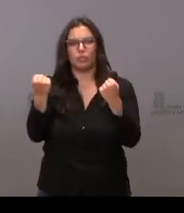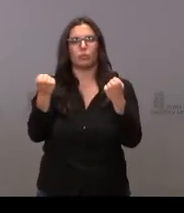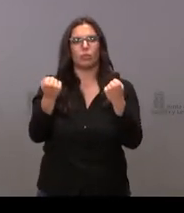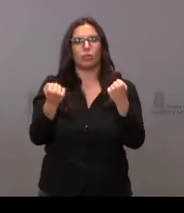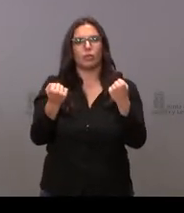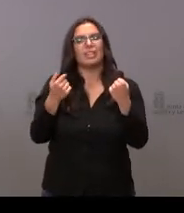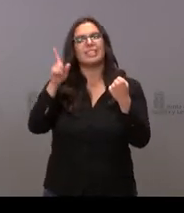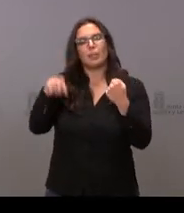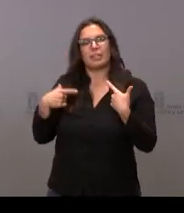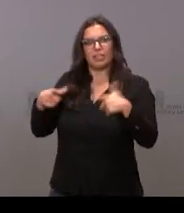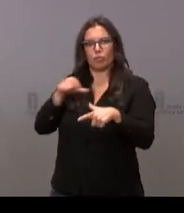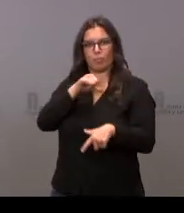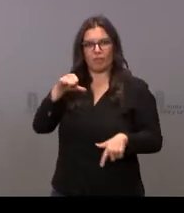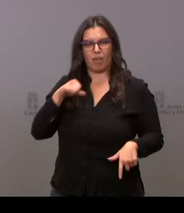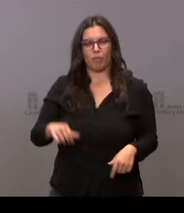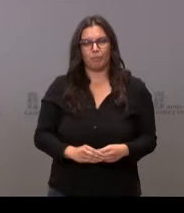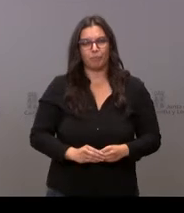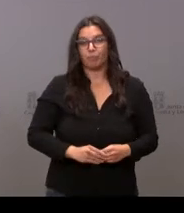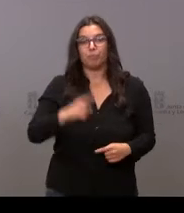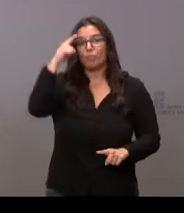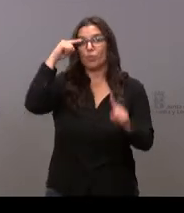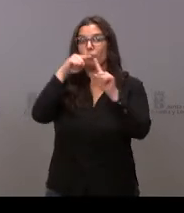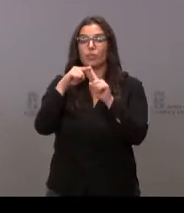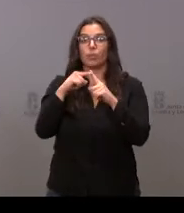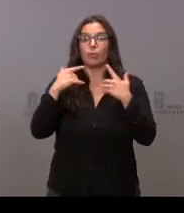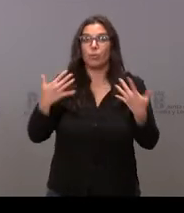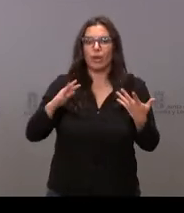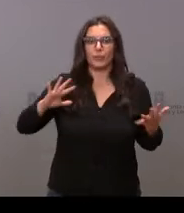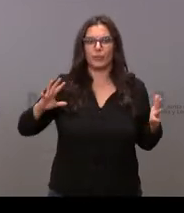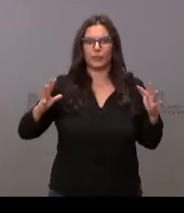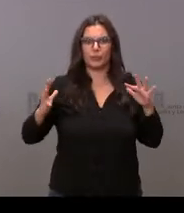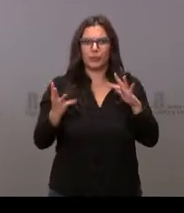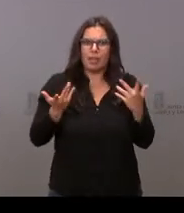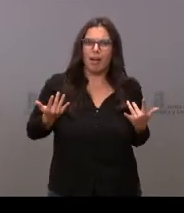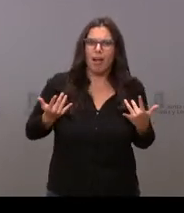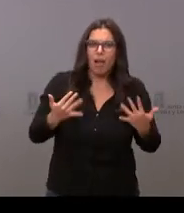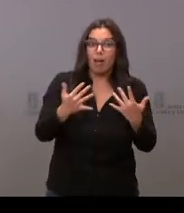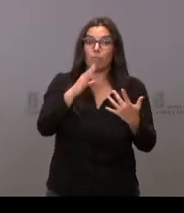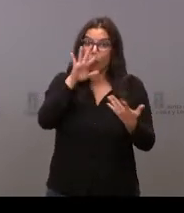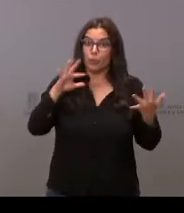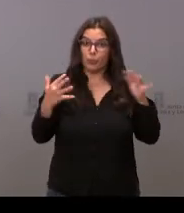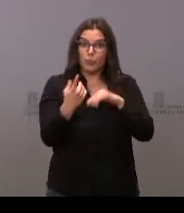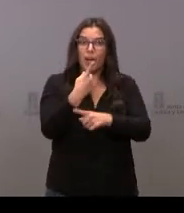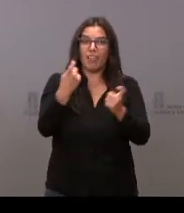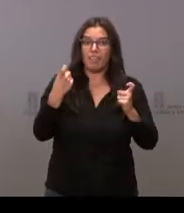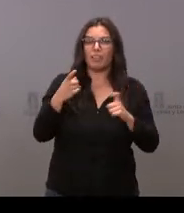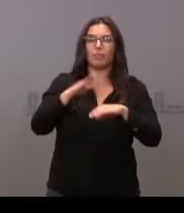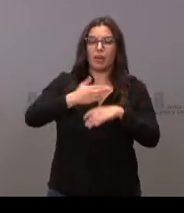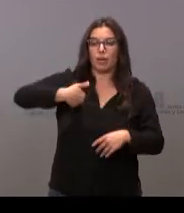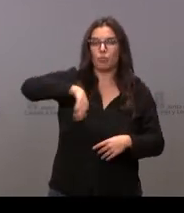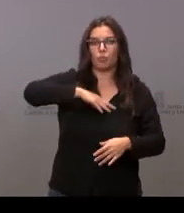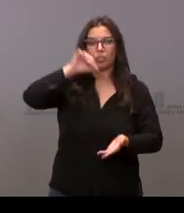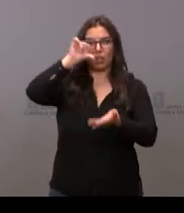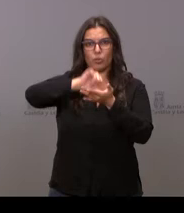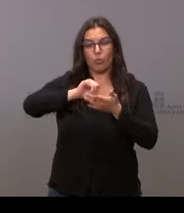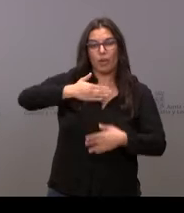privado y con el objetivo de acelerar las transformaciones que precisa el progreso de nuestra ciudad